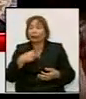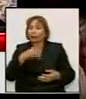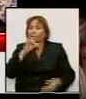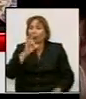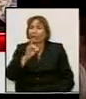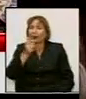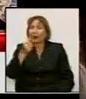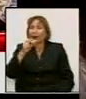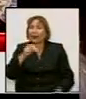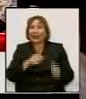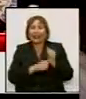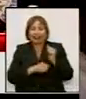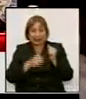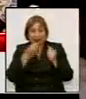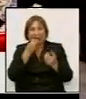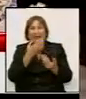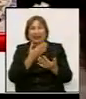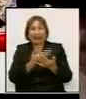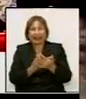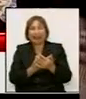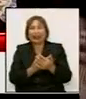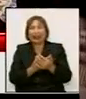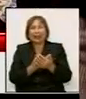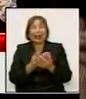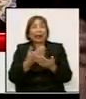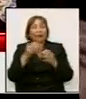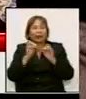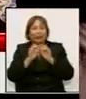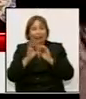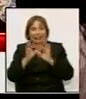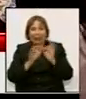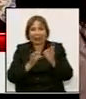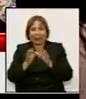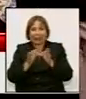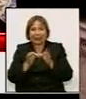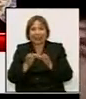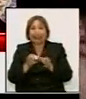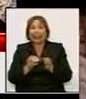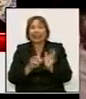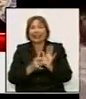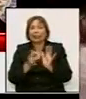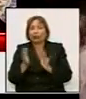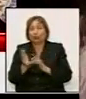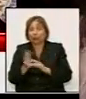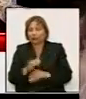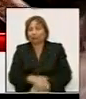Juan, más bien nos aclara Jesús.